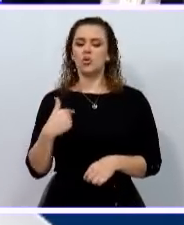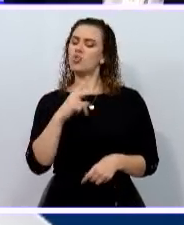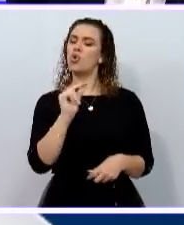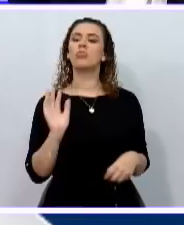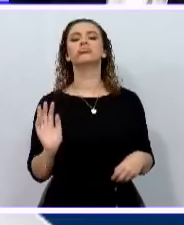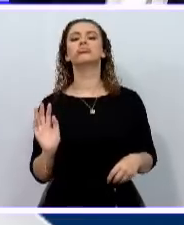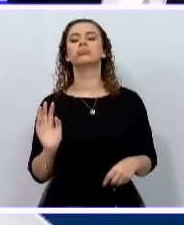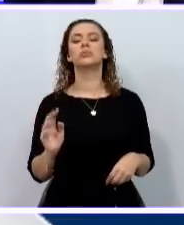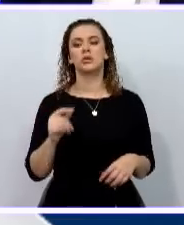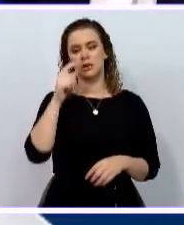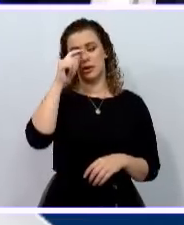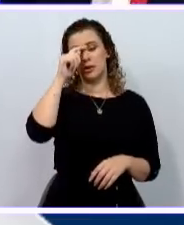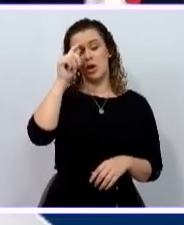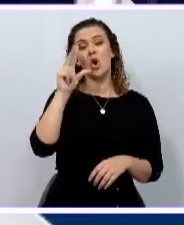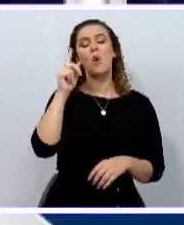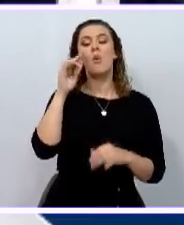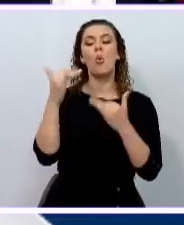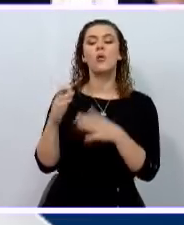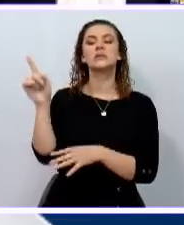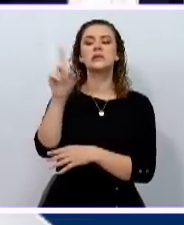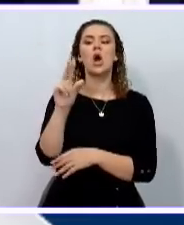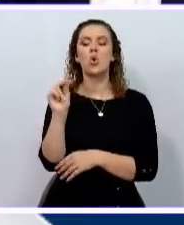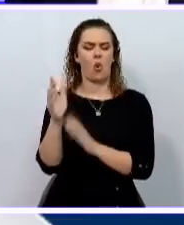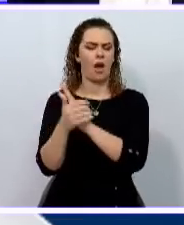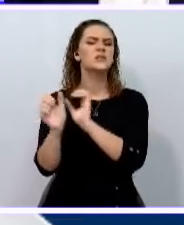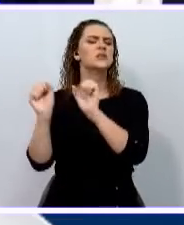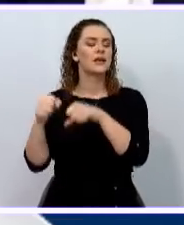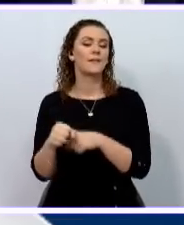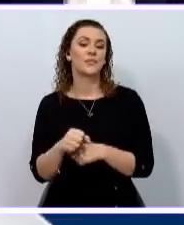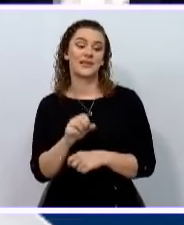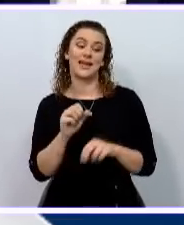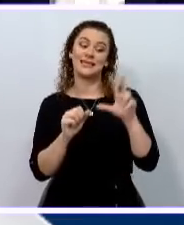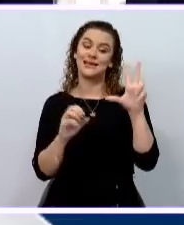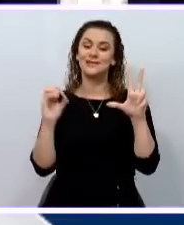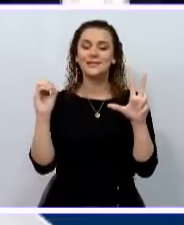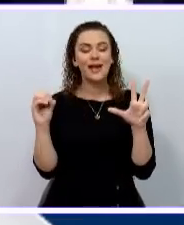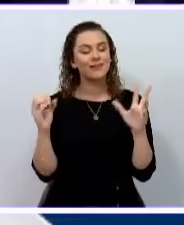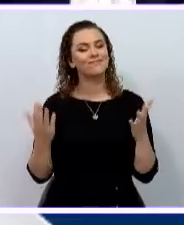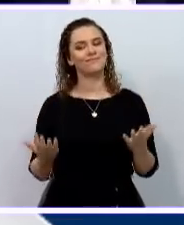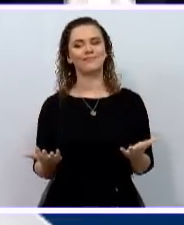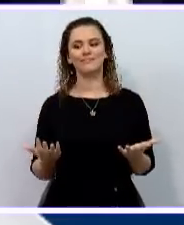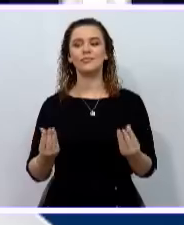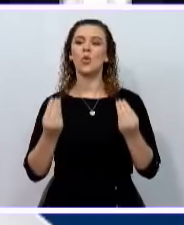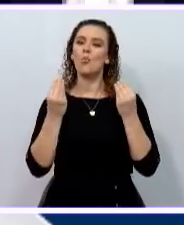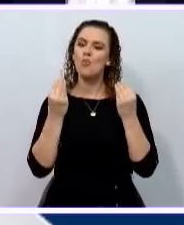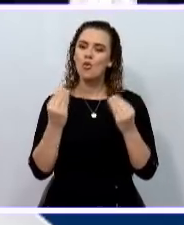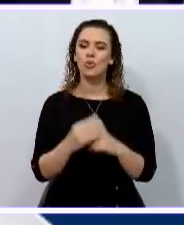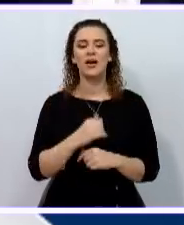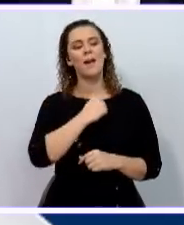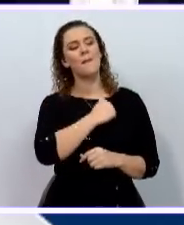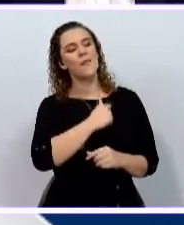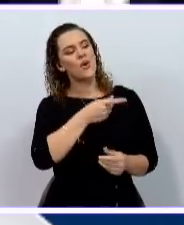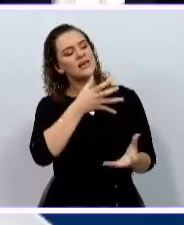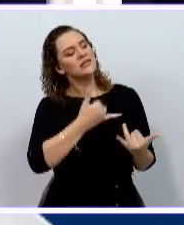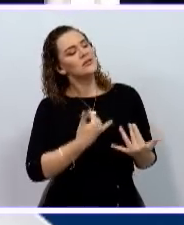y no Por que los jugadores de Saprissa no sean capaces es que un 3-0 es mucho no me querías